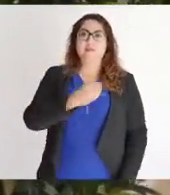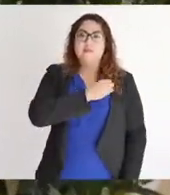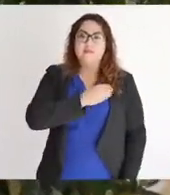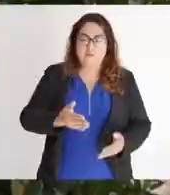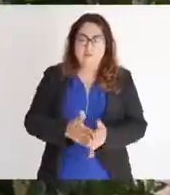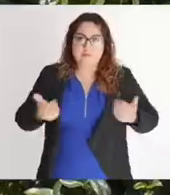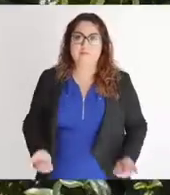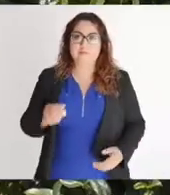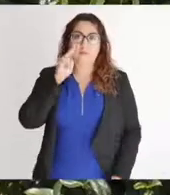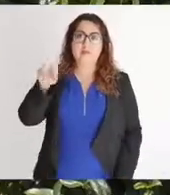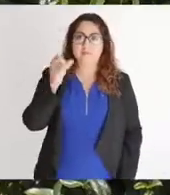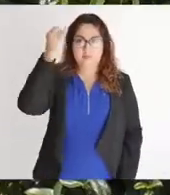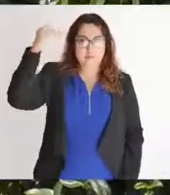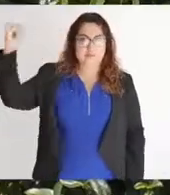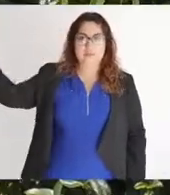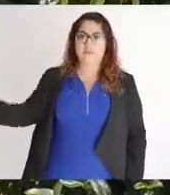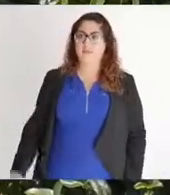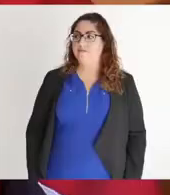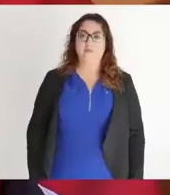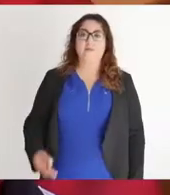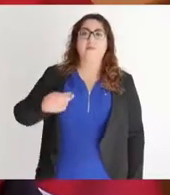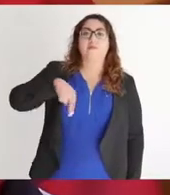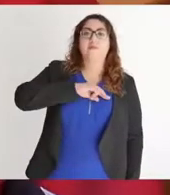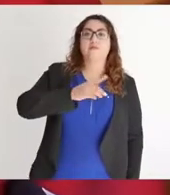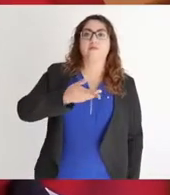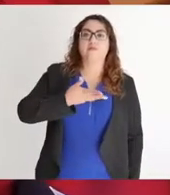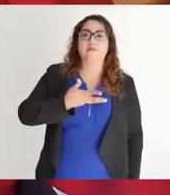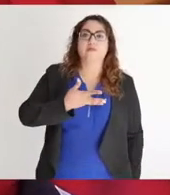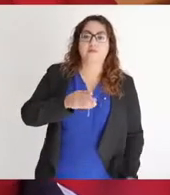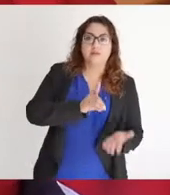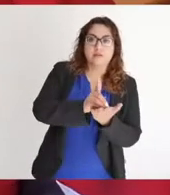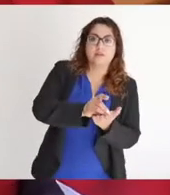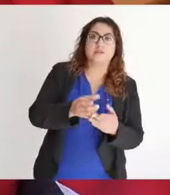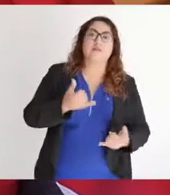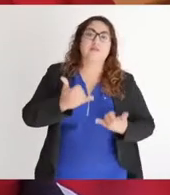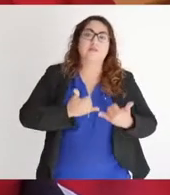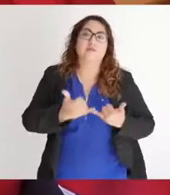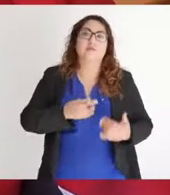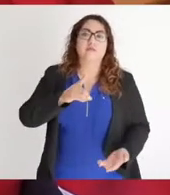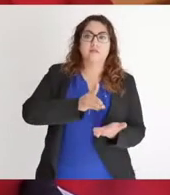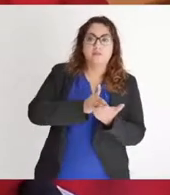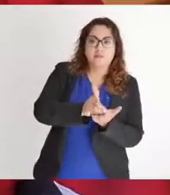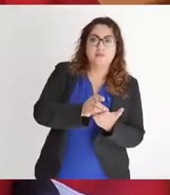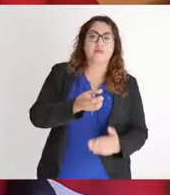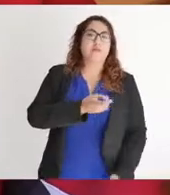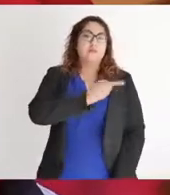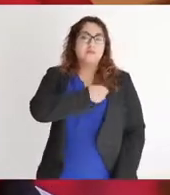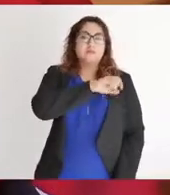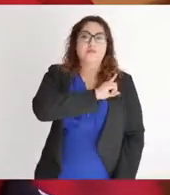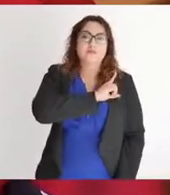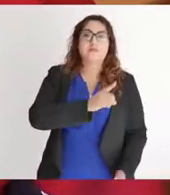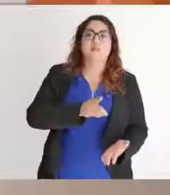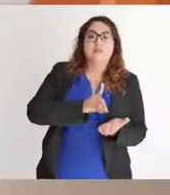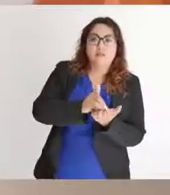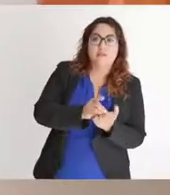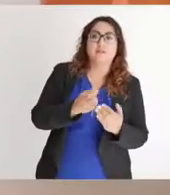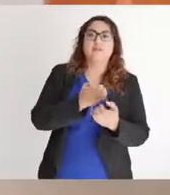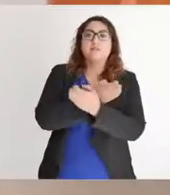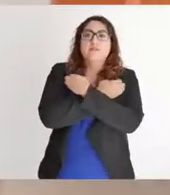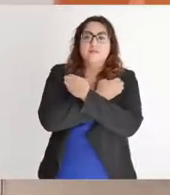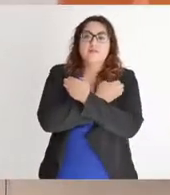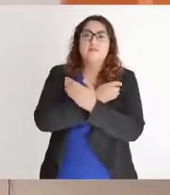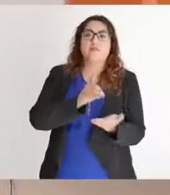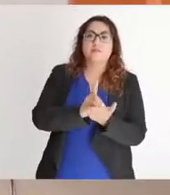un presente que se mira con inocencia e ilusión. Tenemos derecho a jugar, derecho a una salud, derecho a